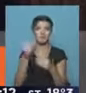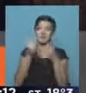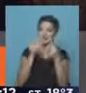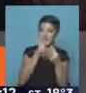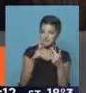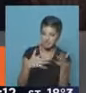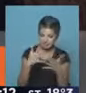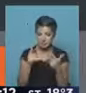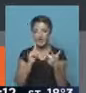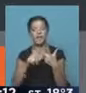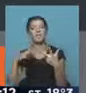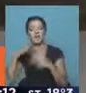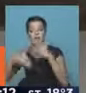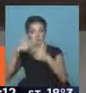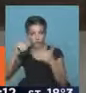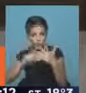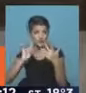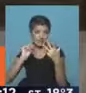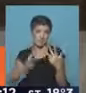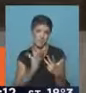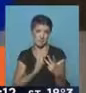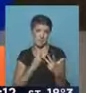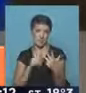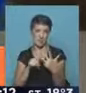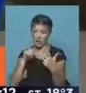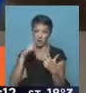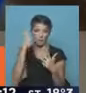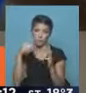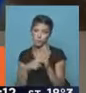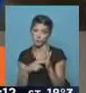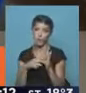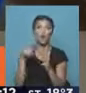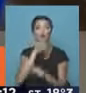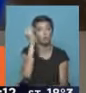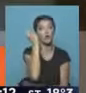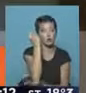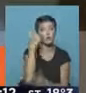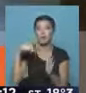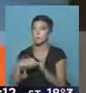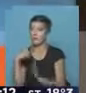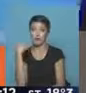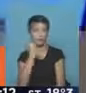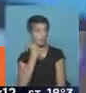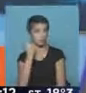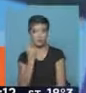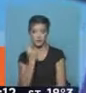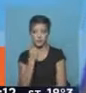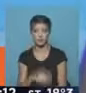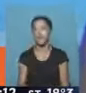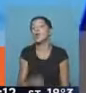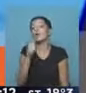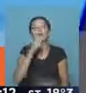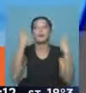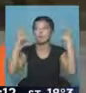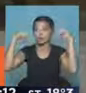falta de crecimiento y el miedo ahora, que es un factor no económico, pero que influye muchísimo, por ejemplo, en el turismo